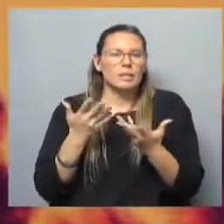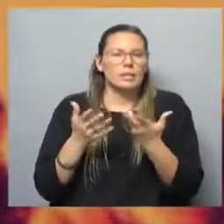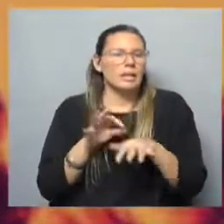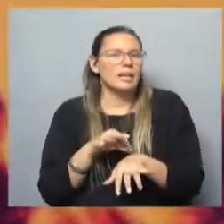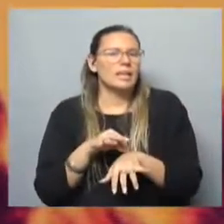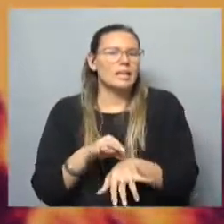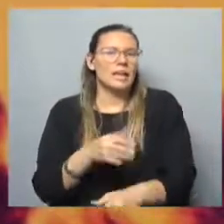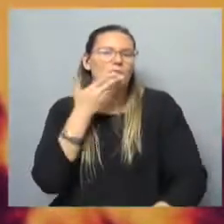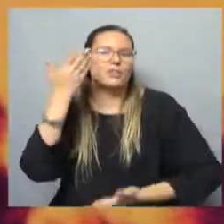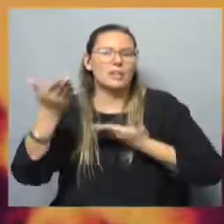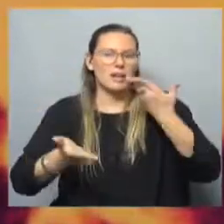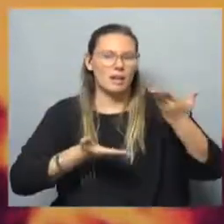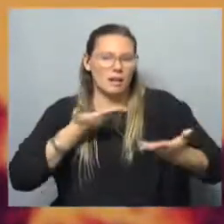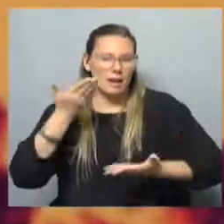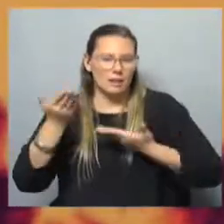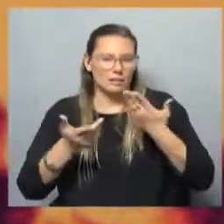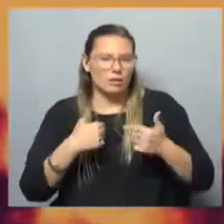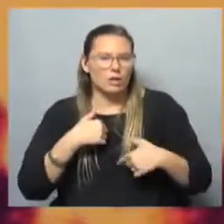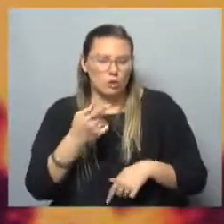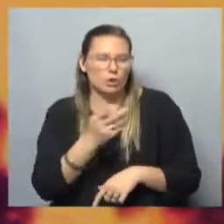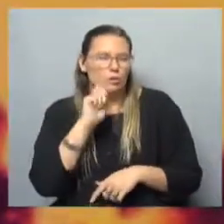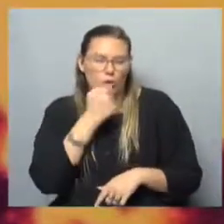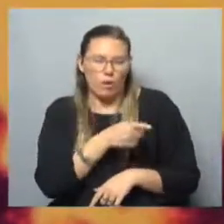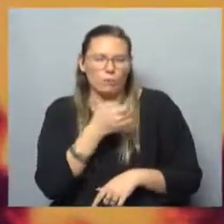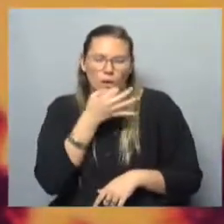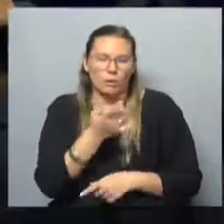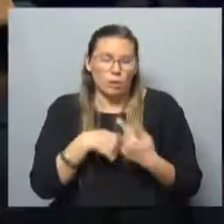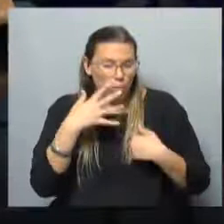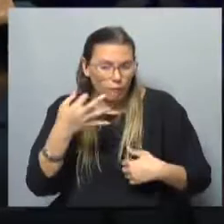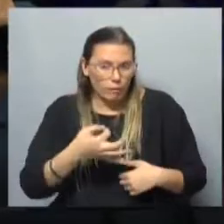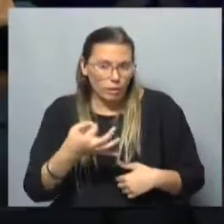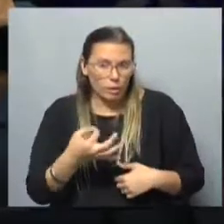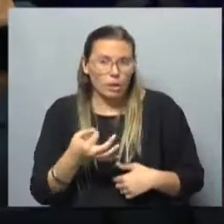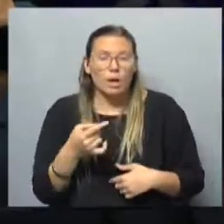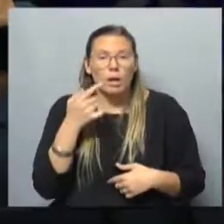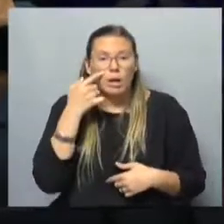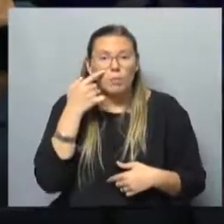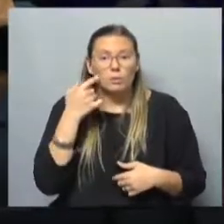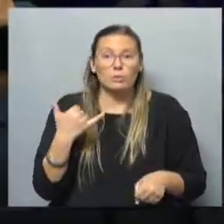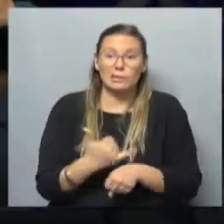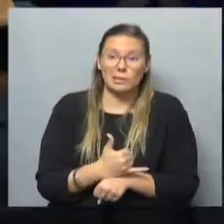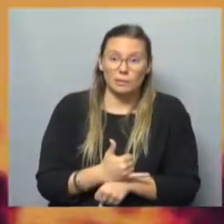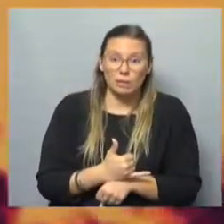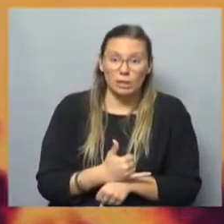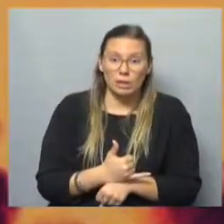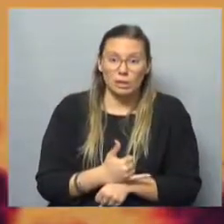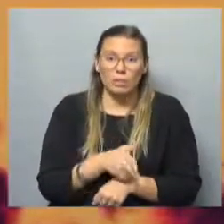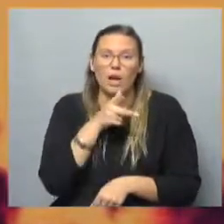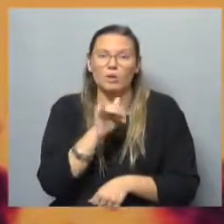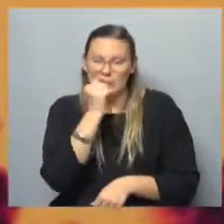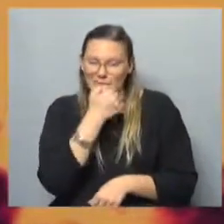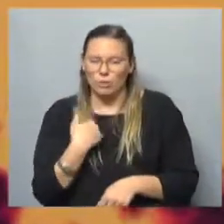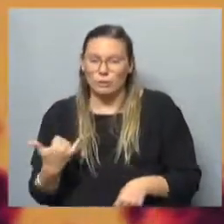guiando en el canto. Yo sé que no le gusta que yo diga esto, pero es así. Cuando vos te equivocás, le voy a contar un secreto